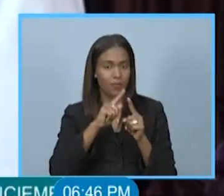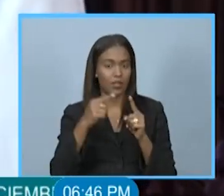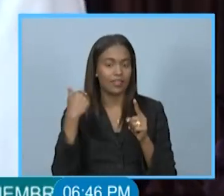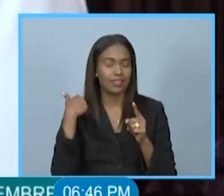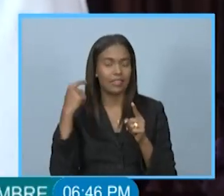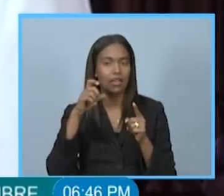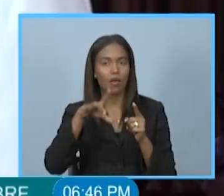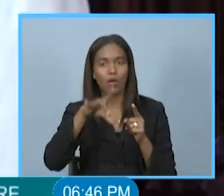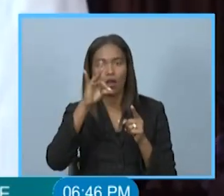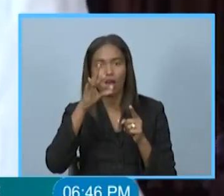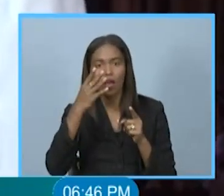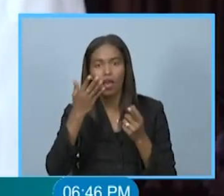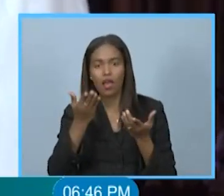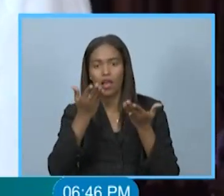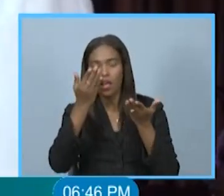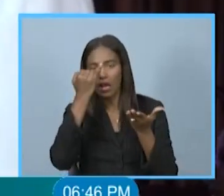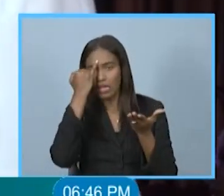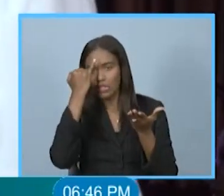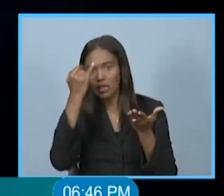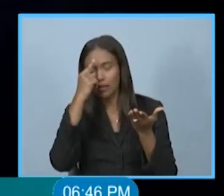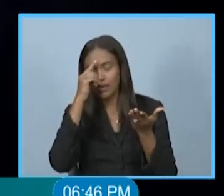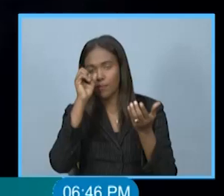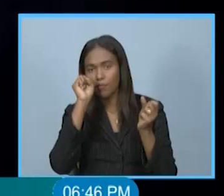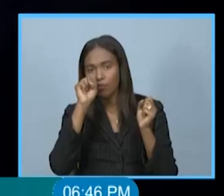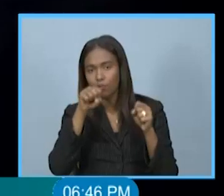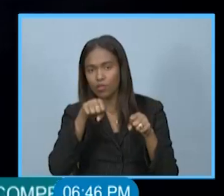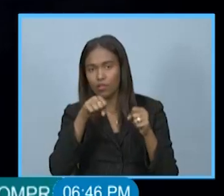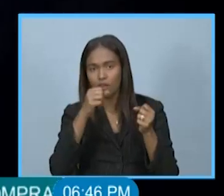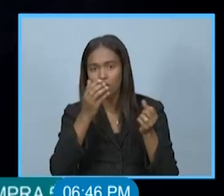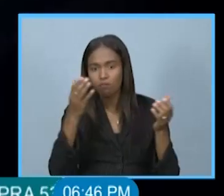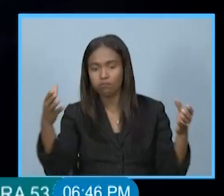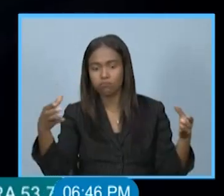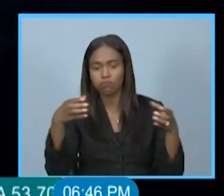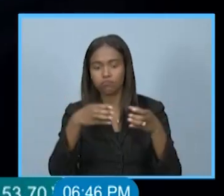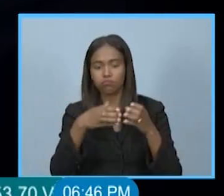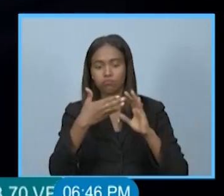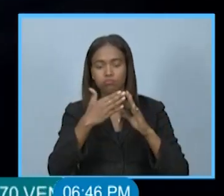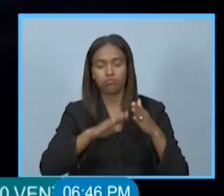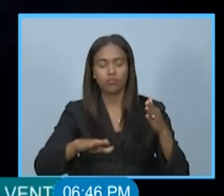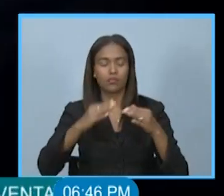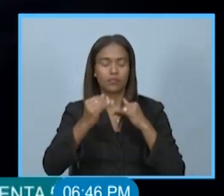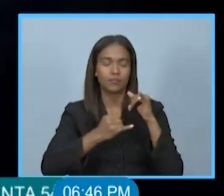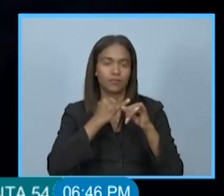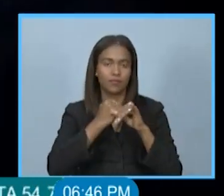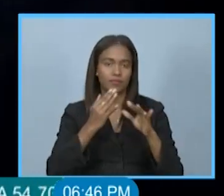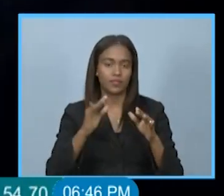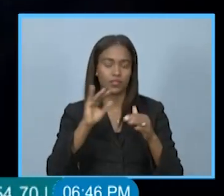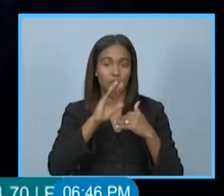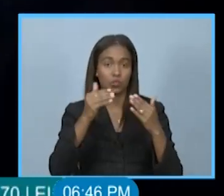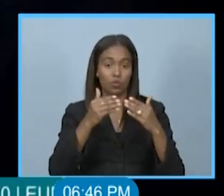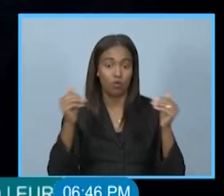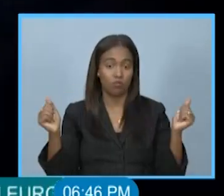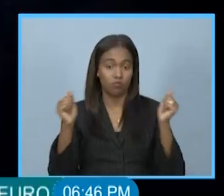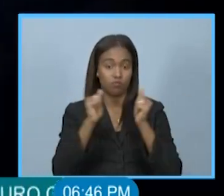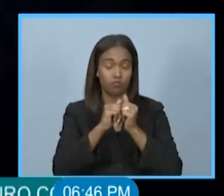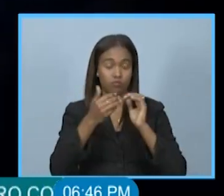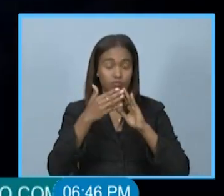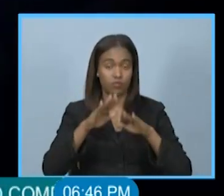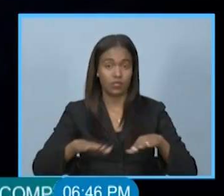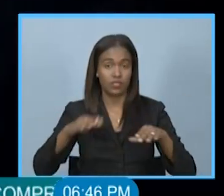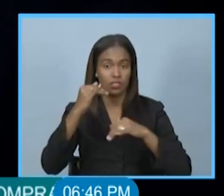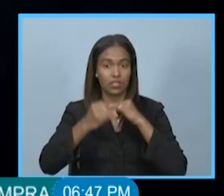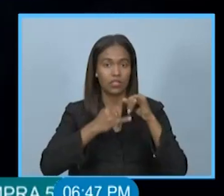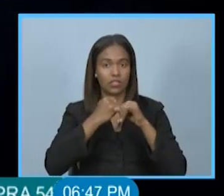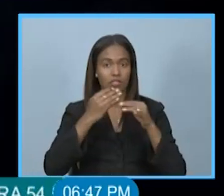encuentre la vía para poder convocar a la comunidad internacional y que todos juntos la comunidad internacional